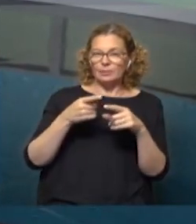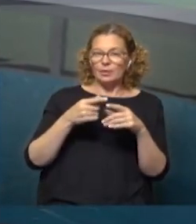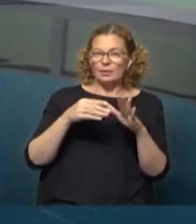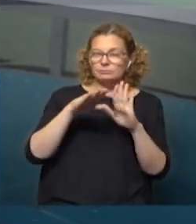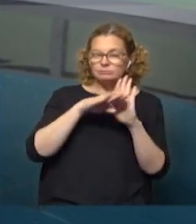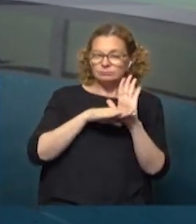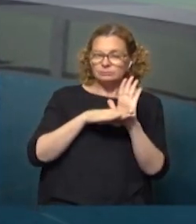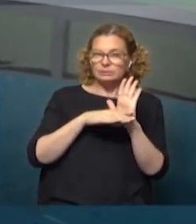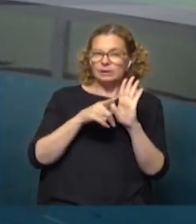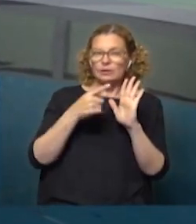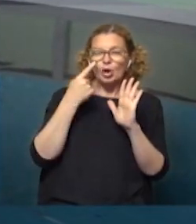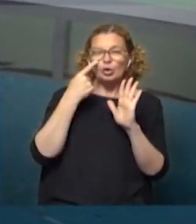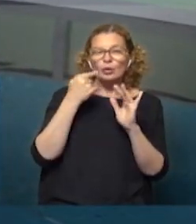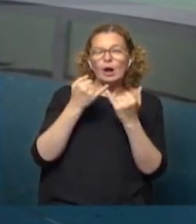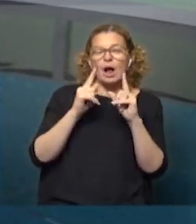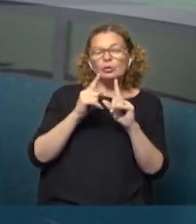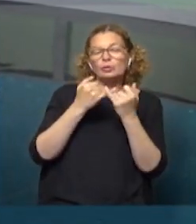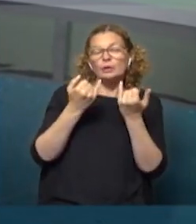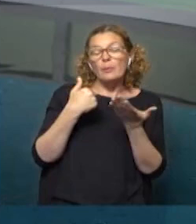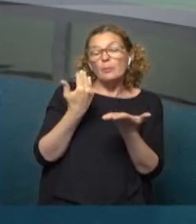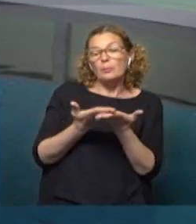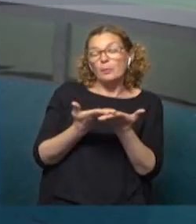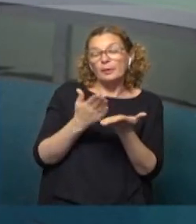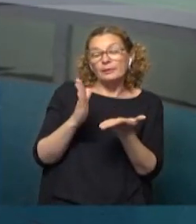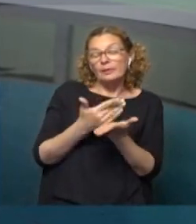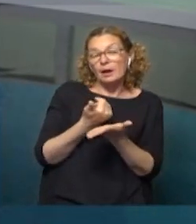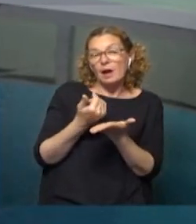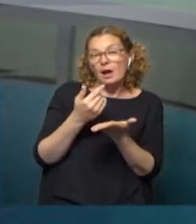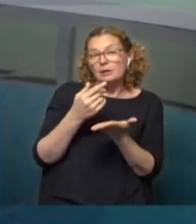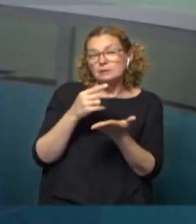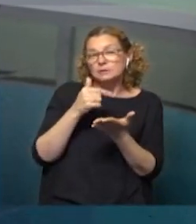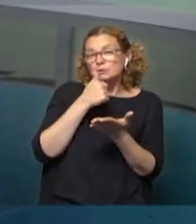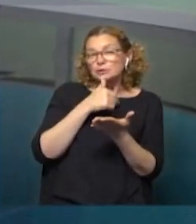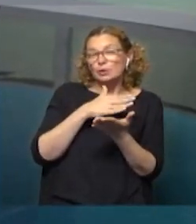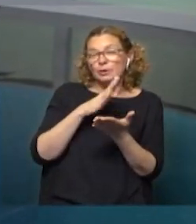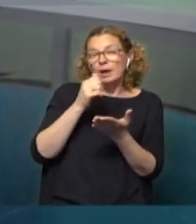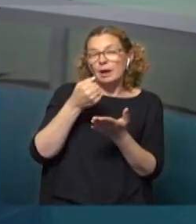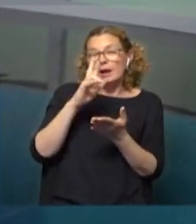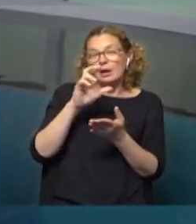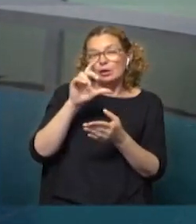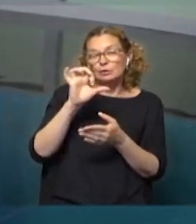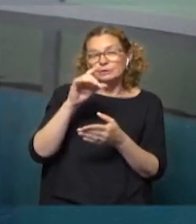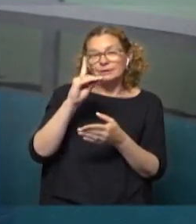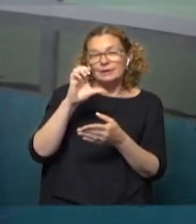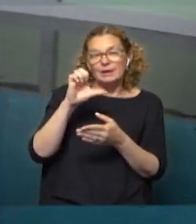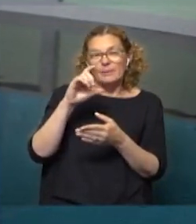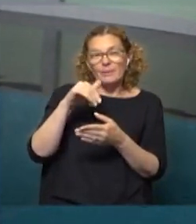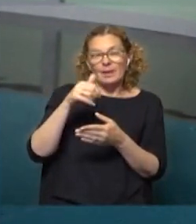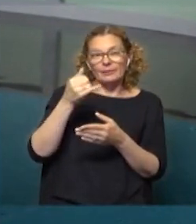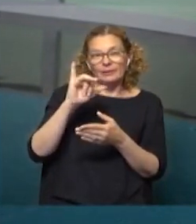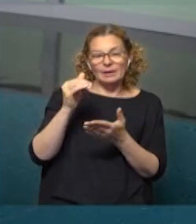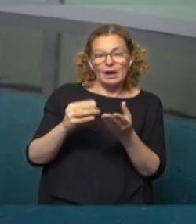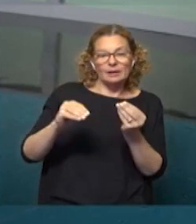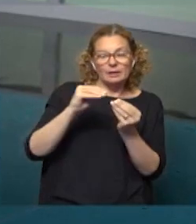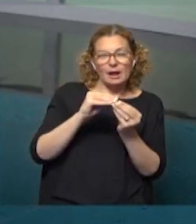bibliografía y así se conoció Hace algunos días que se propone eliminar bibliografía del historiador Carlos de massi por ejemplo agregar un texto